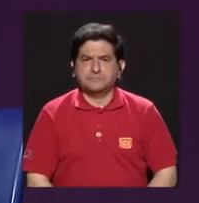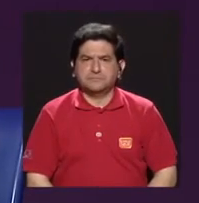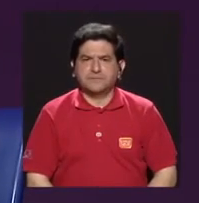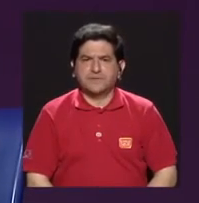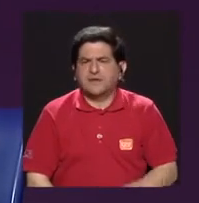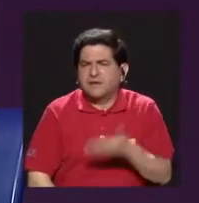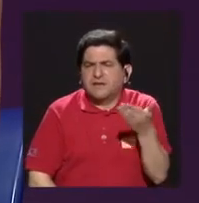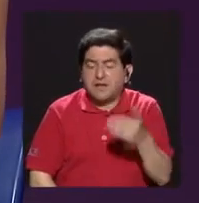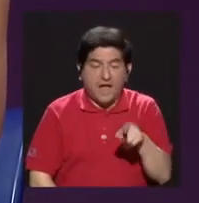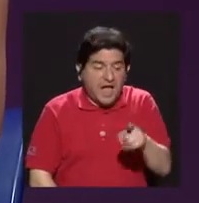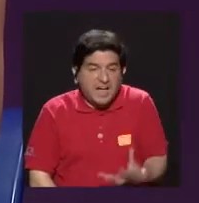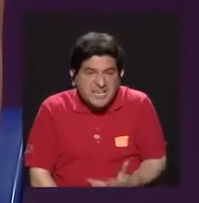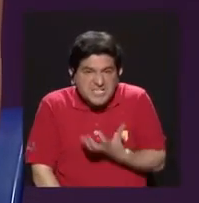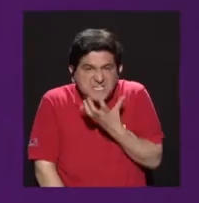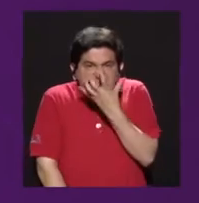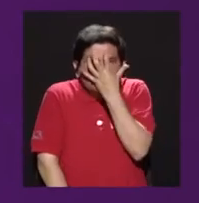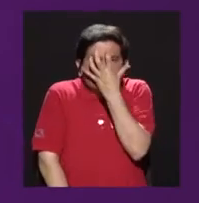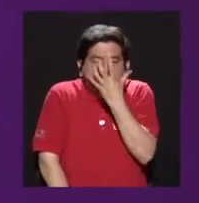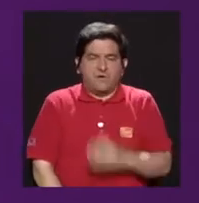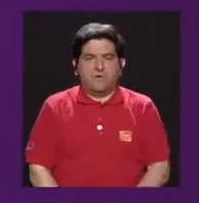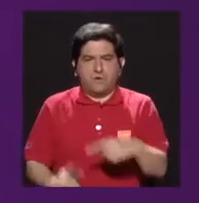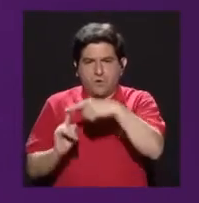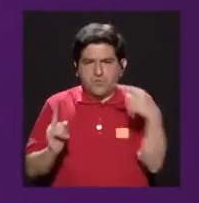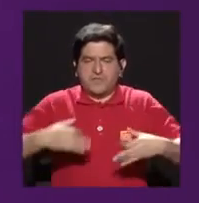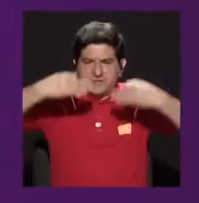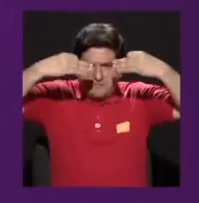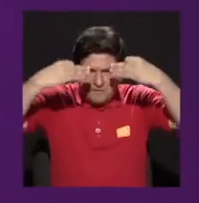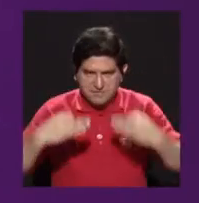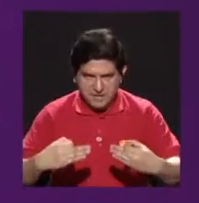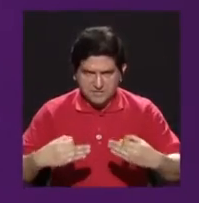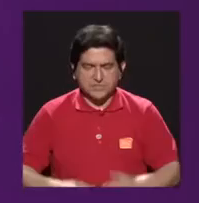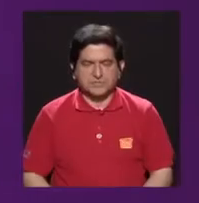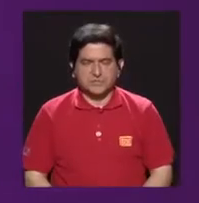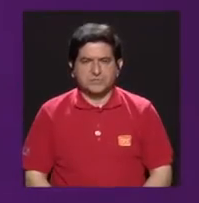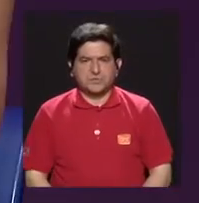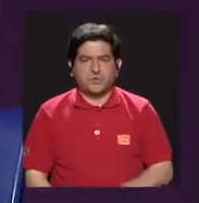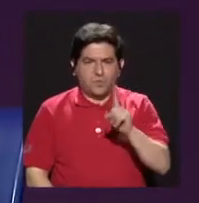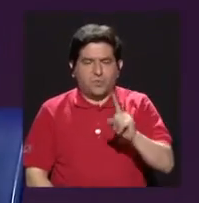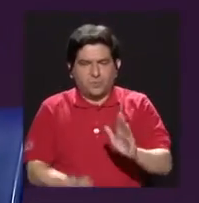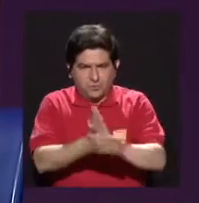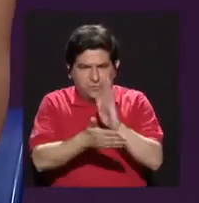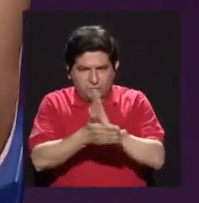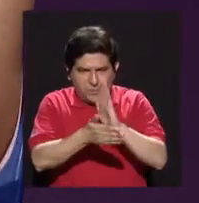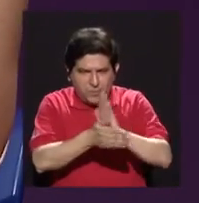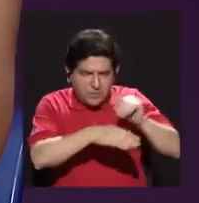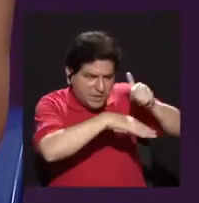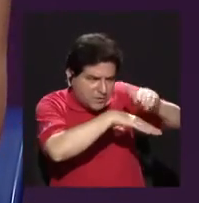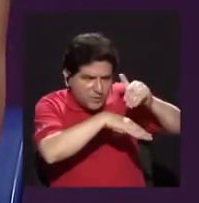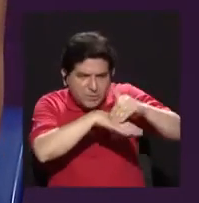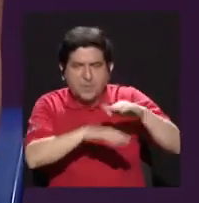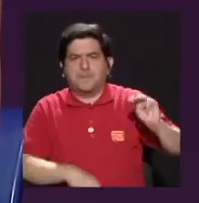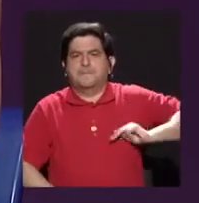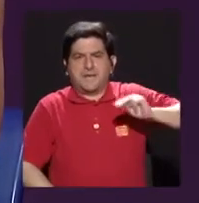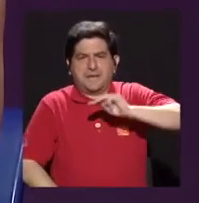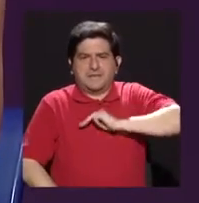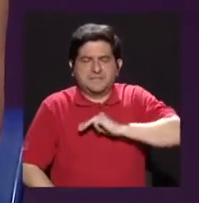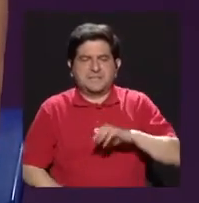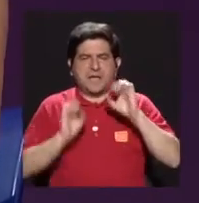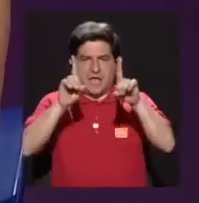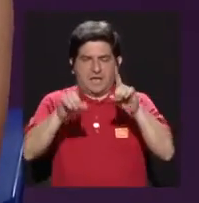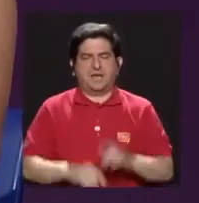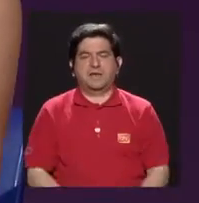con cierto enojo, a partir de una decisión, de una directriz, de una instancia del Ministerio de Educación para